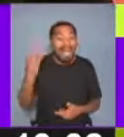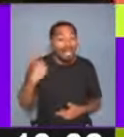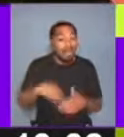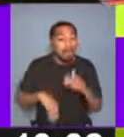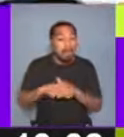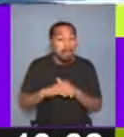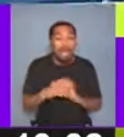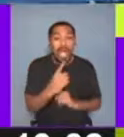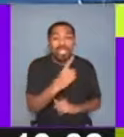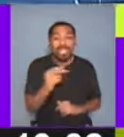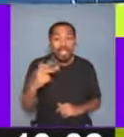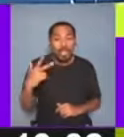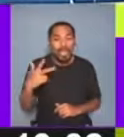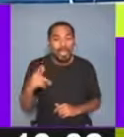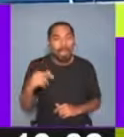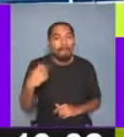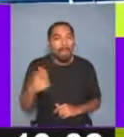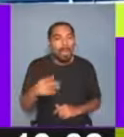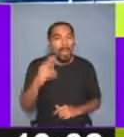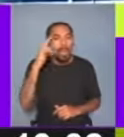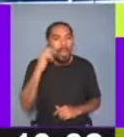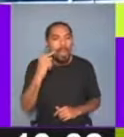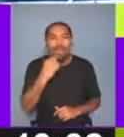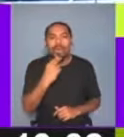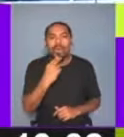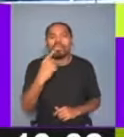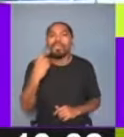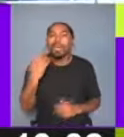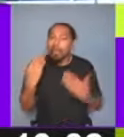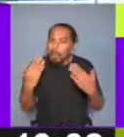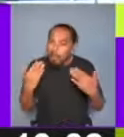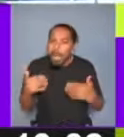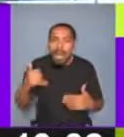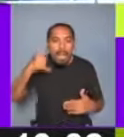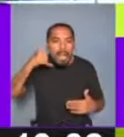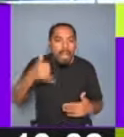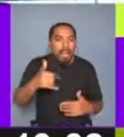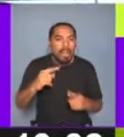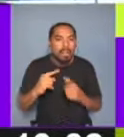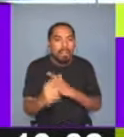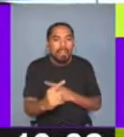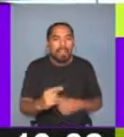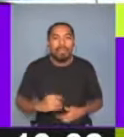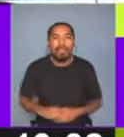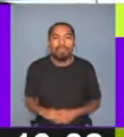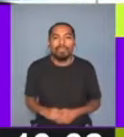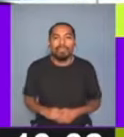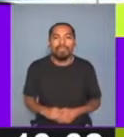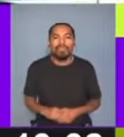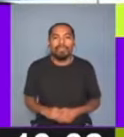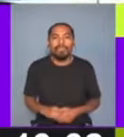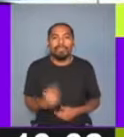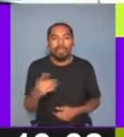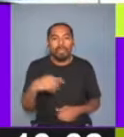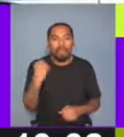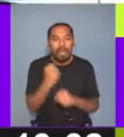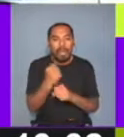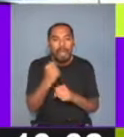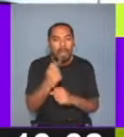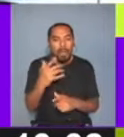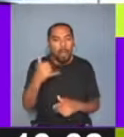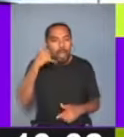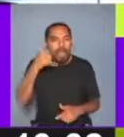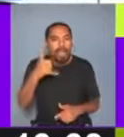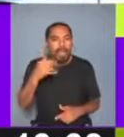91 Está también para recibir todo y nos deriva a nosotros o al que corresponda hemos trabajado con el el 911